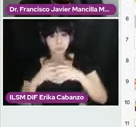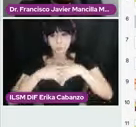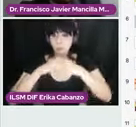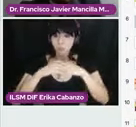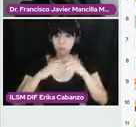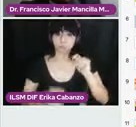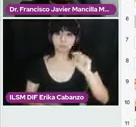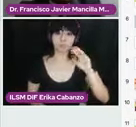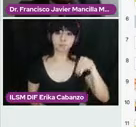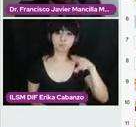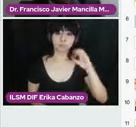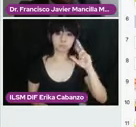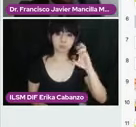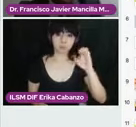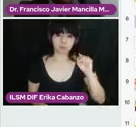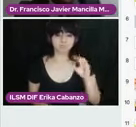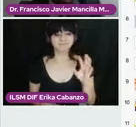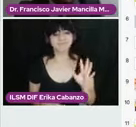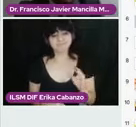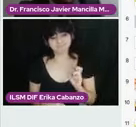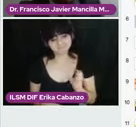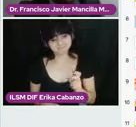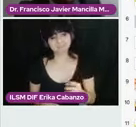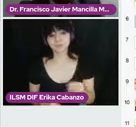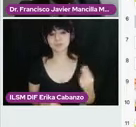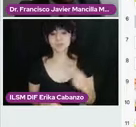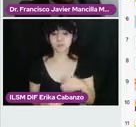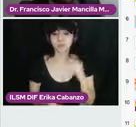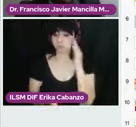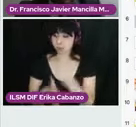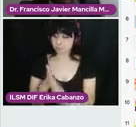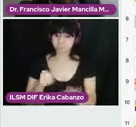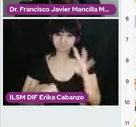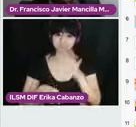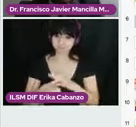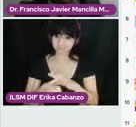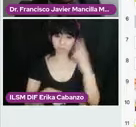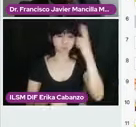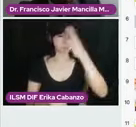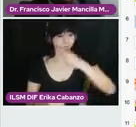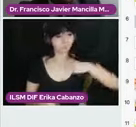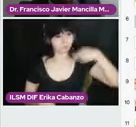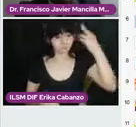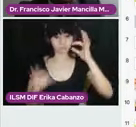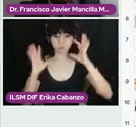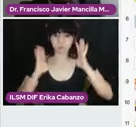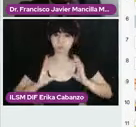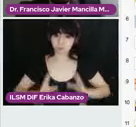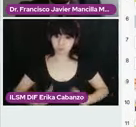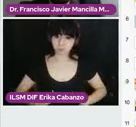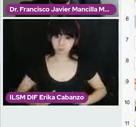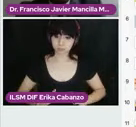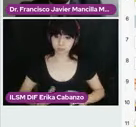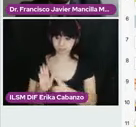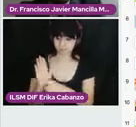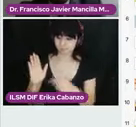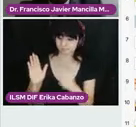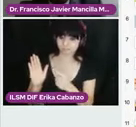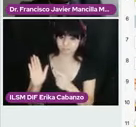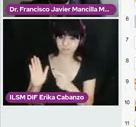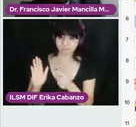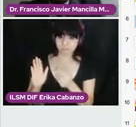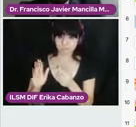que tienen que acudir con un médico y realizar a lo mejor un estudio de imagen. No es normal que un oído